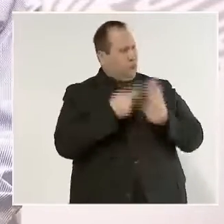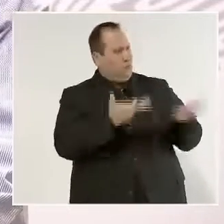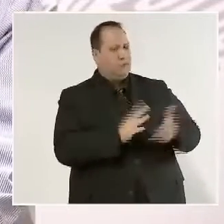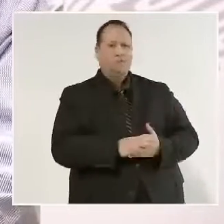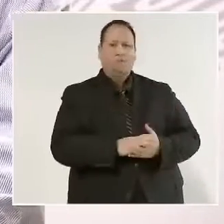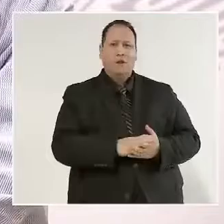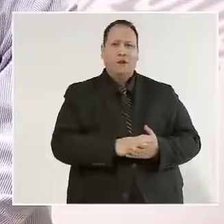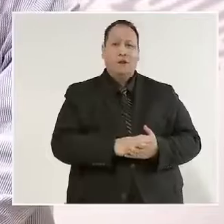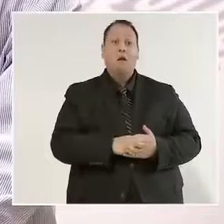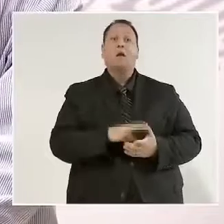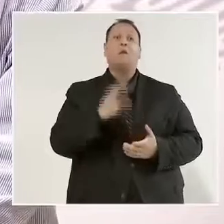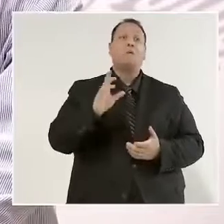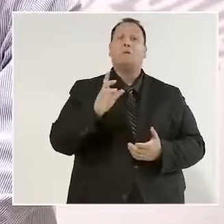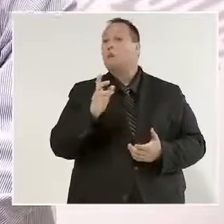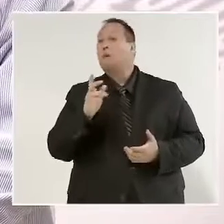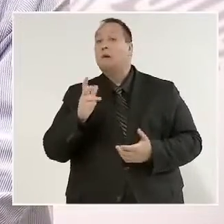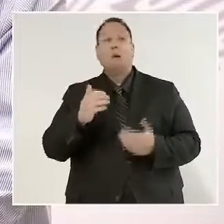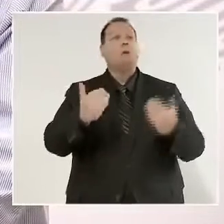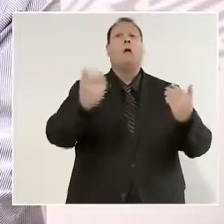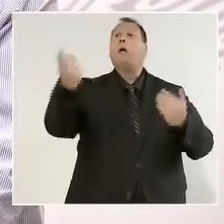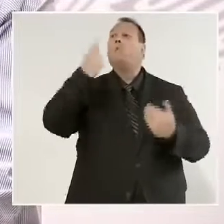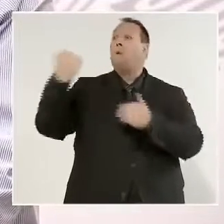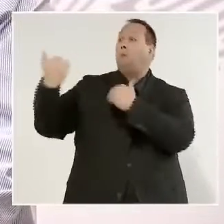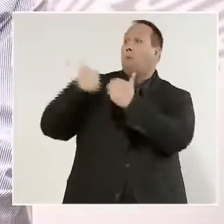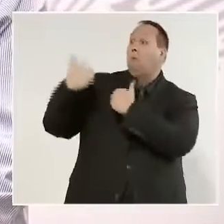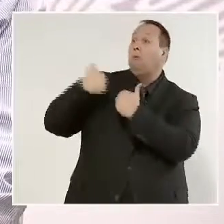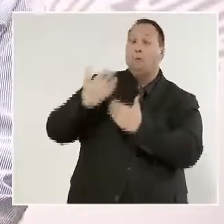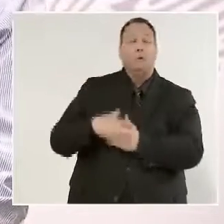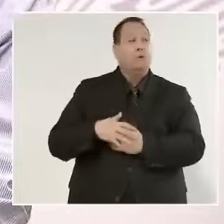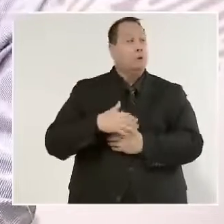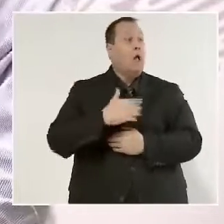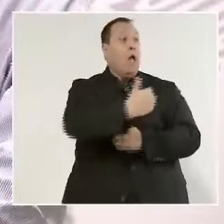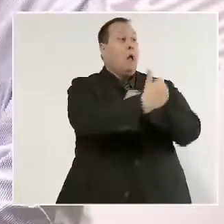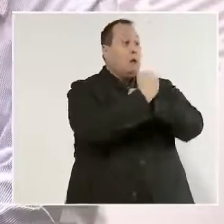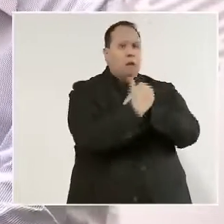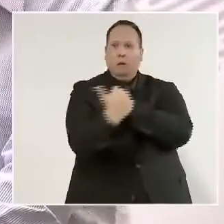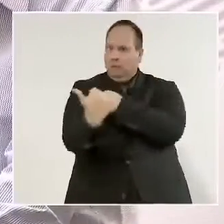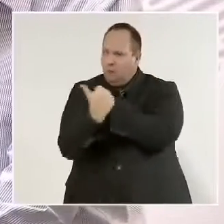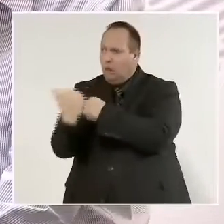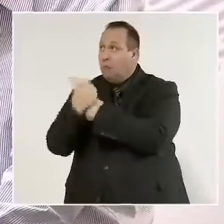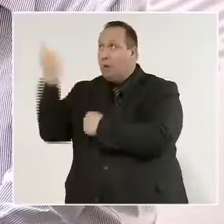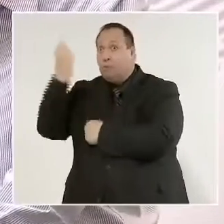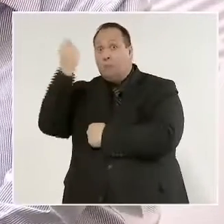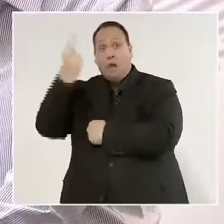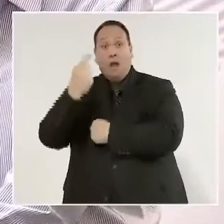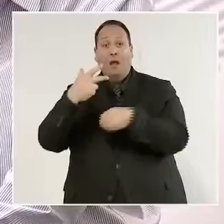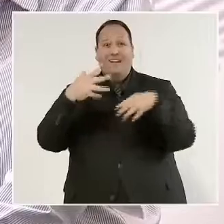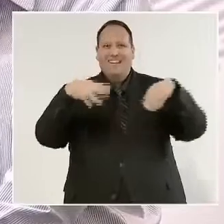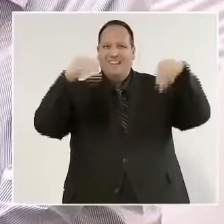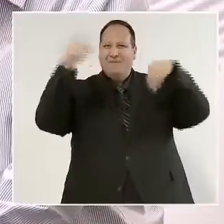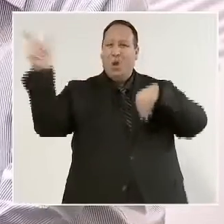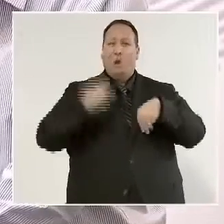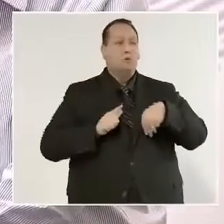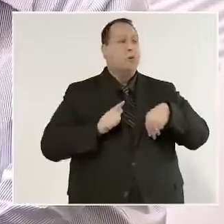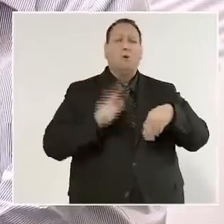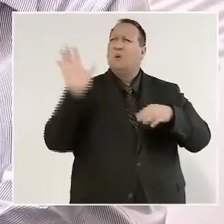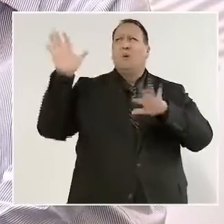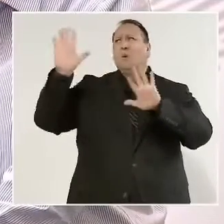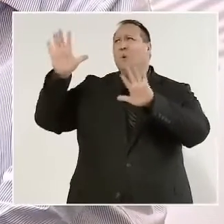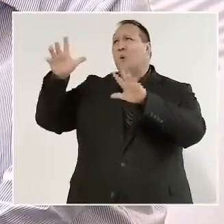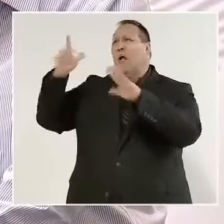Inventaba de que llegaban a buscarlo a el palacio para decirle, no se